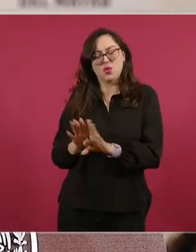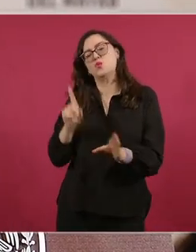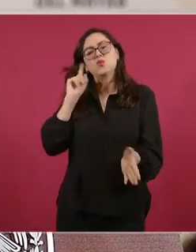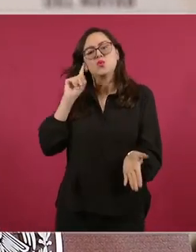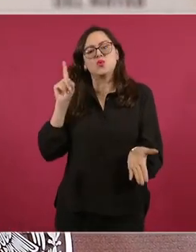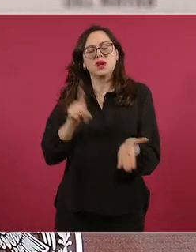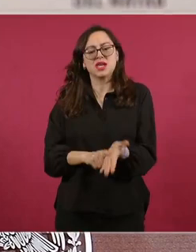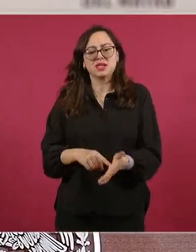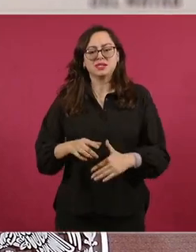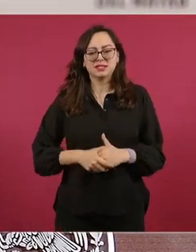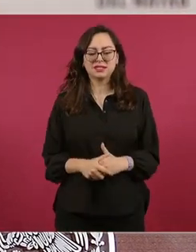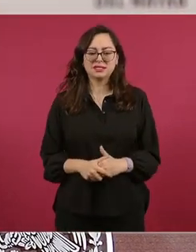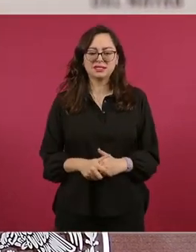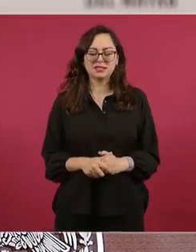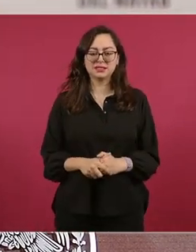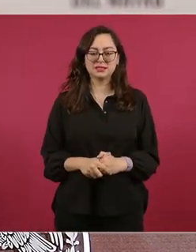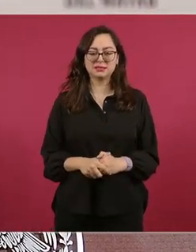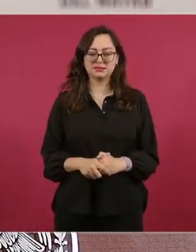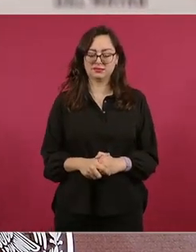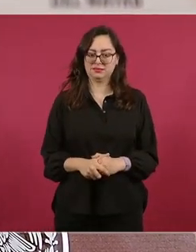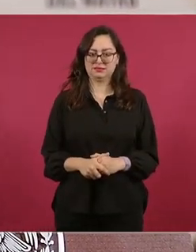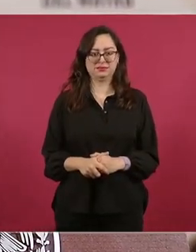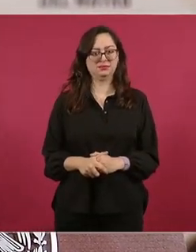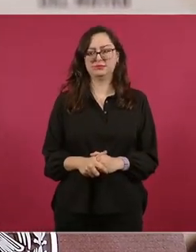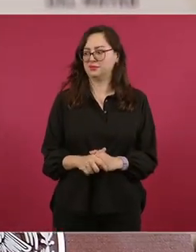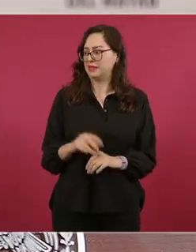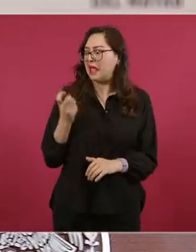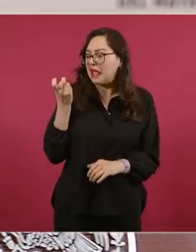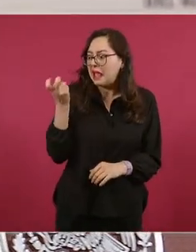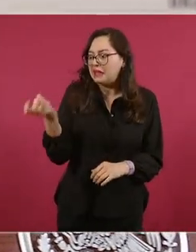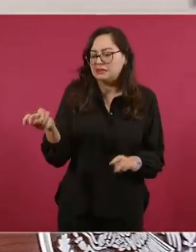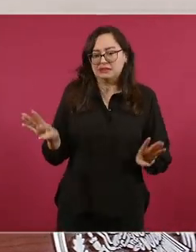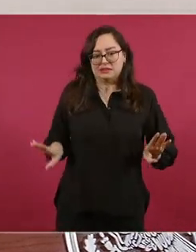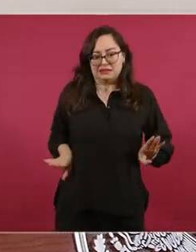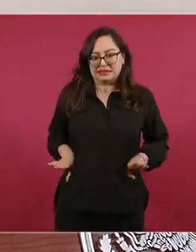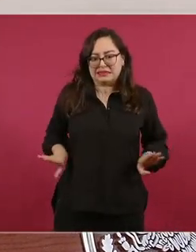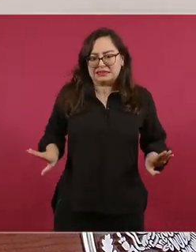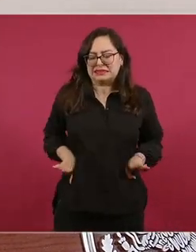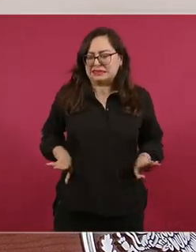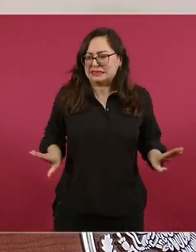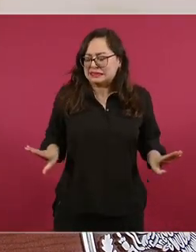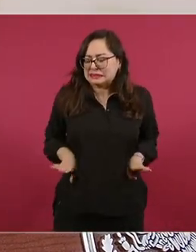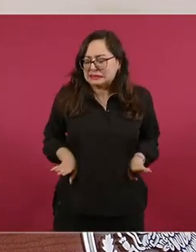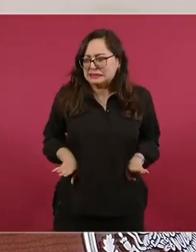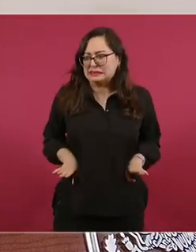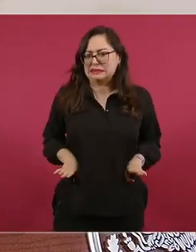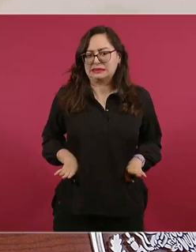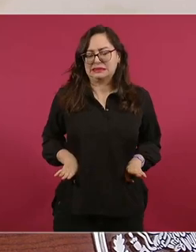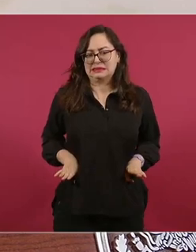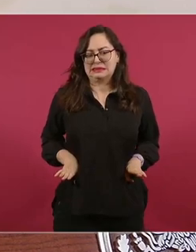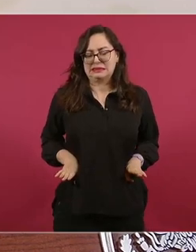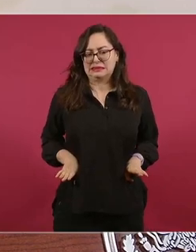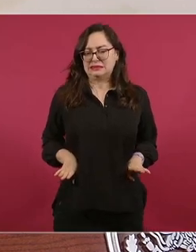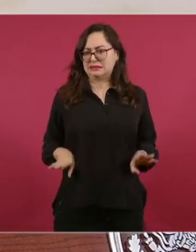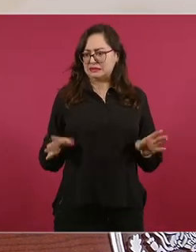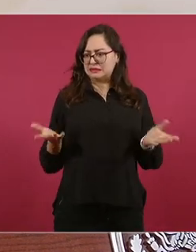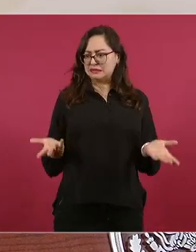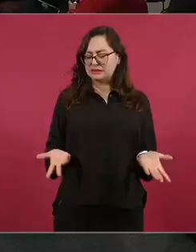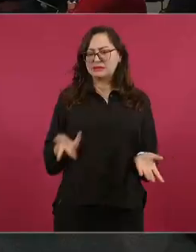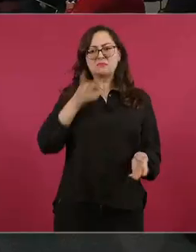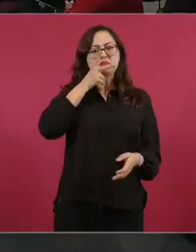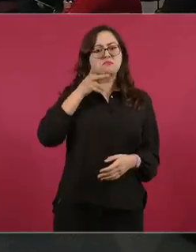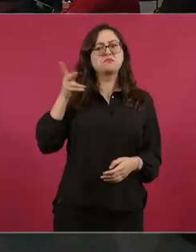para empezar, no tienen que ver nada, no se parecen en nada a las posturas del